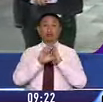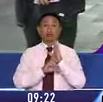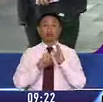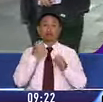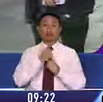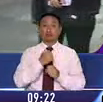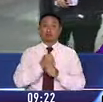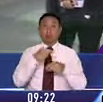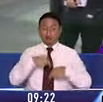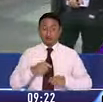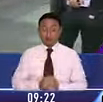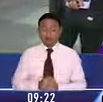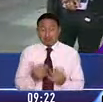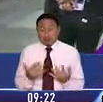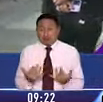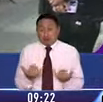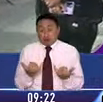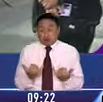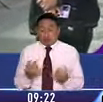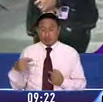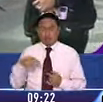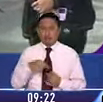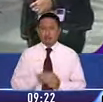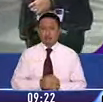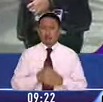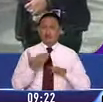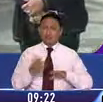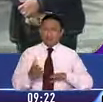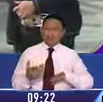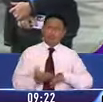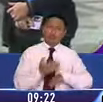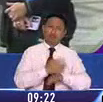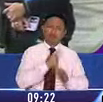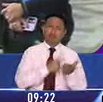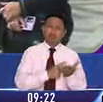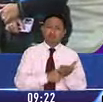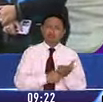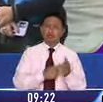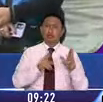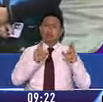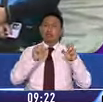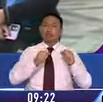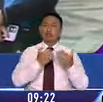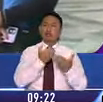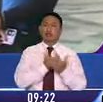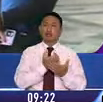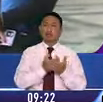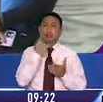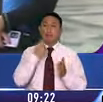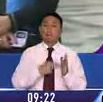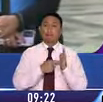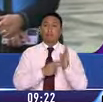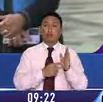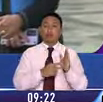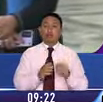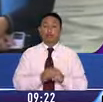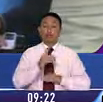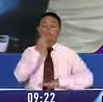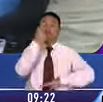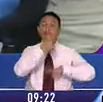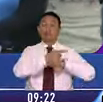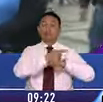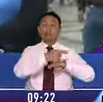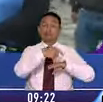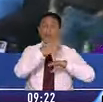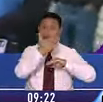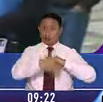mucha expectativa de lo que pueda pasar el día de hoy, porque ya se analizan algunas medidas en el tema económico, por ejemplo, estos decretos que